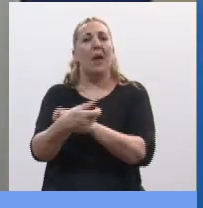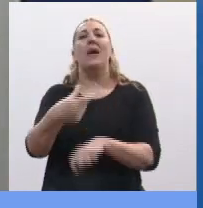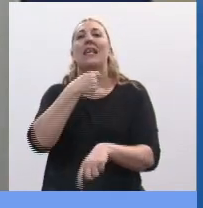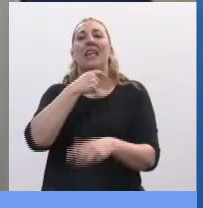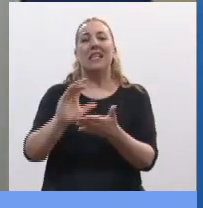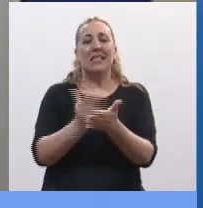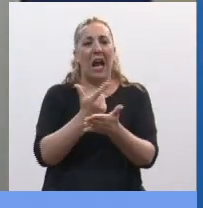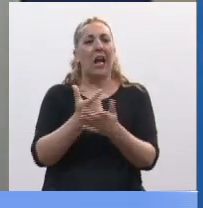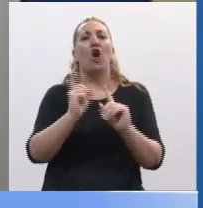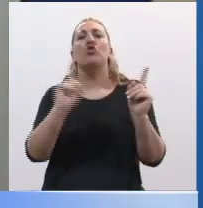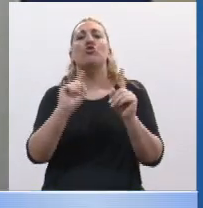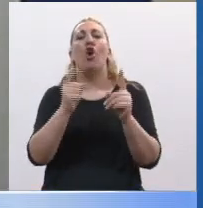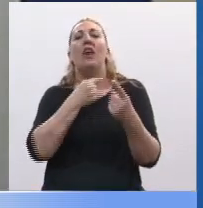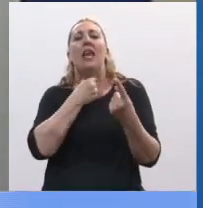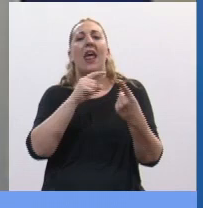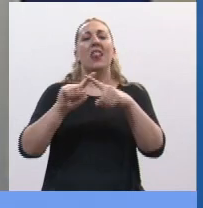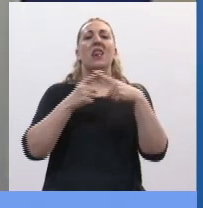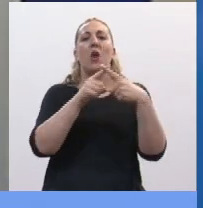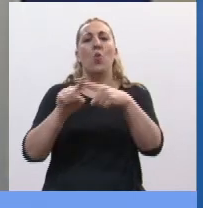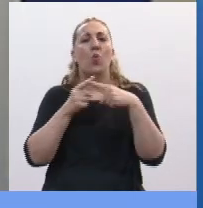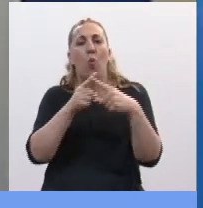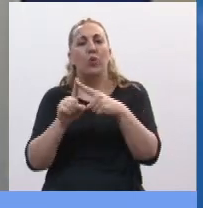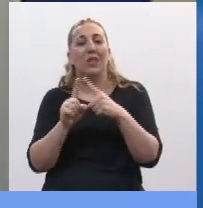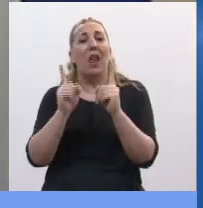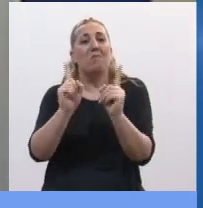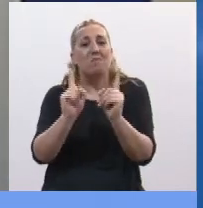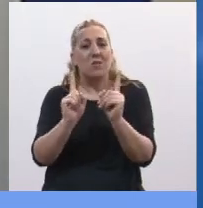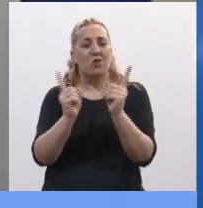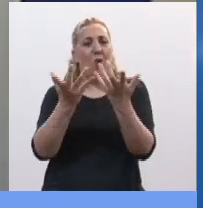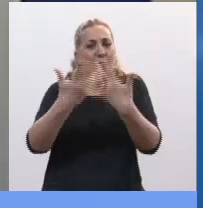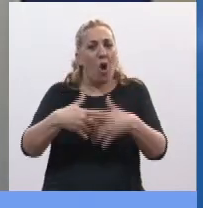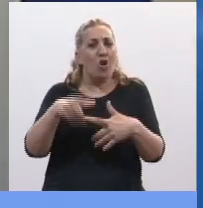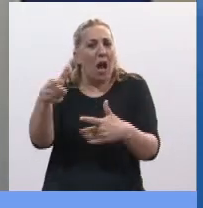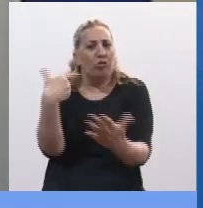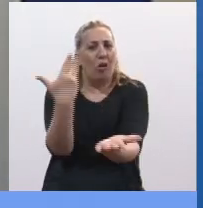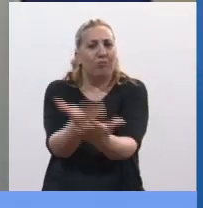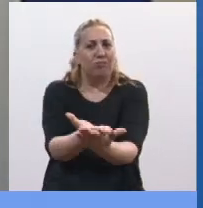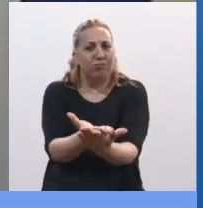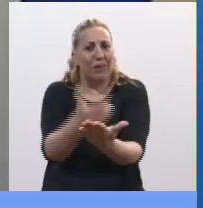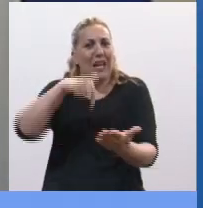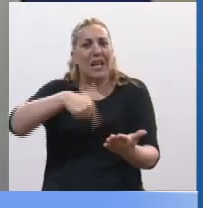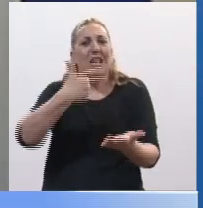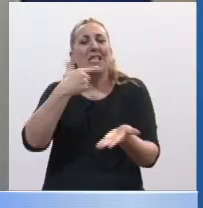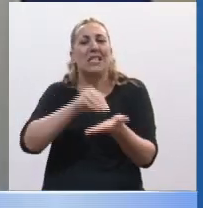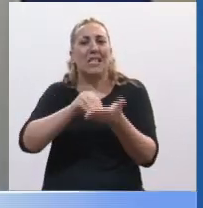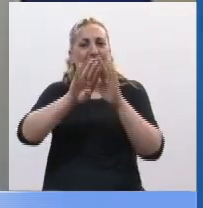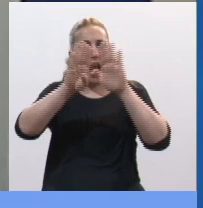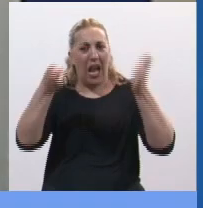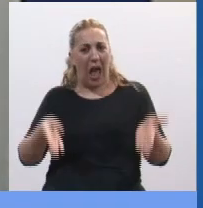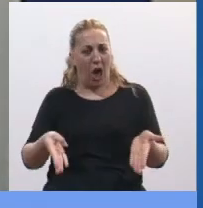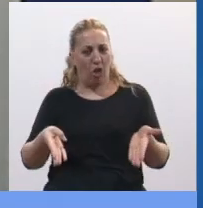retirar y no discutir los proyectos que el propio bloque de Cambiemos presentó en este